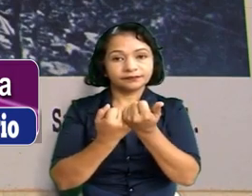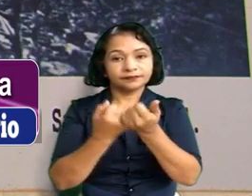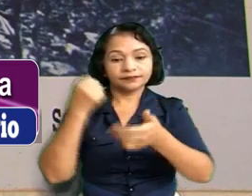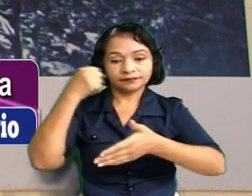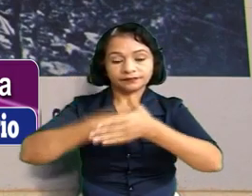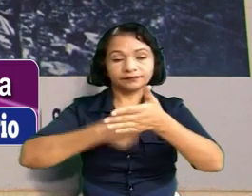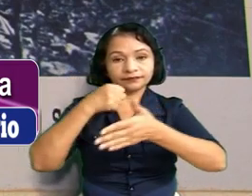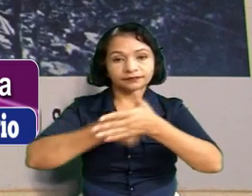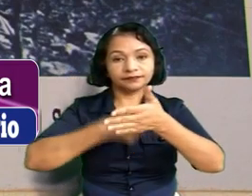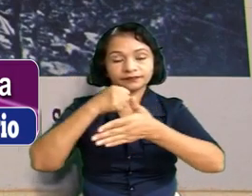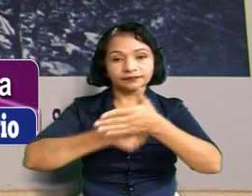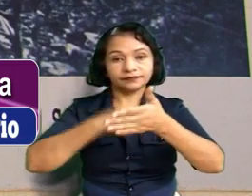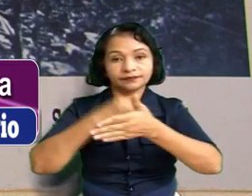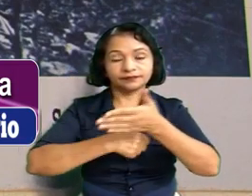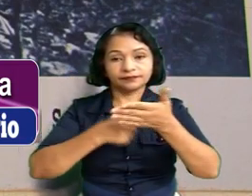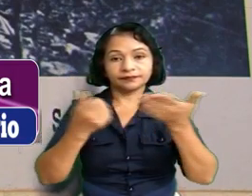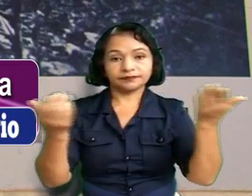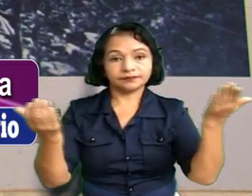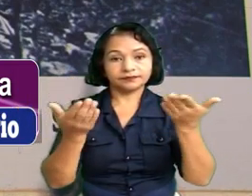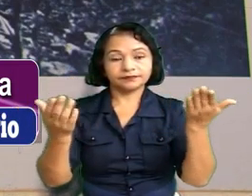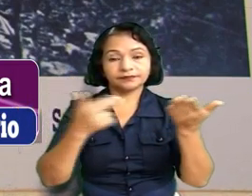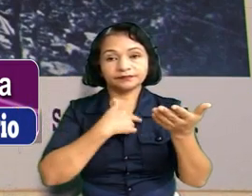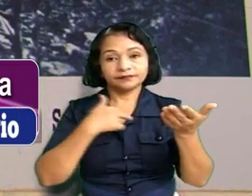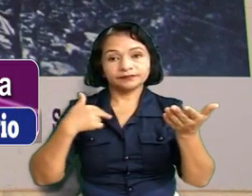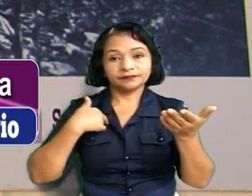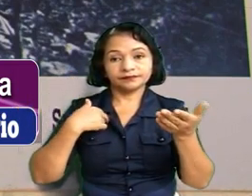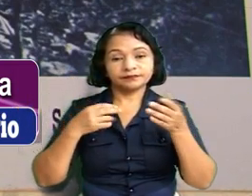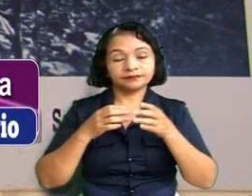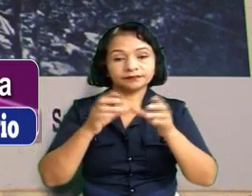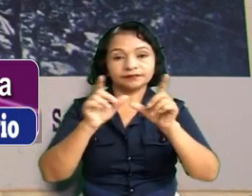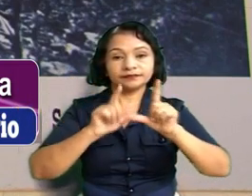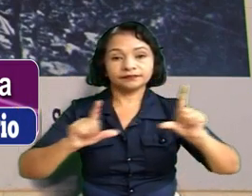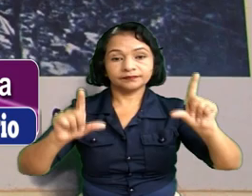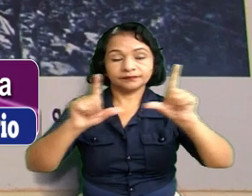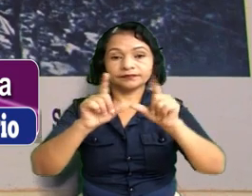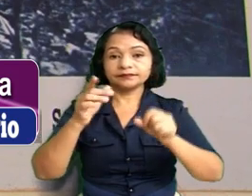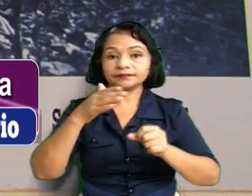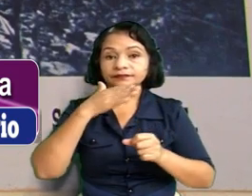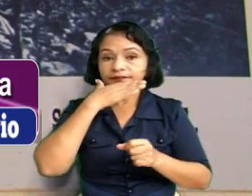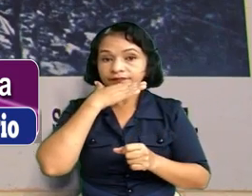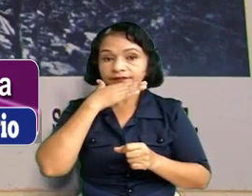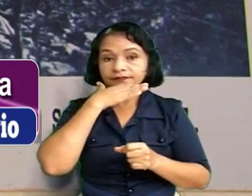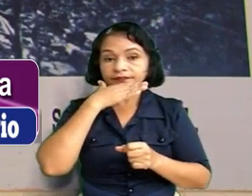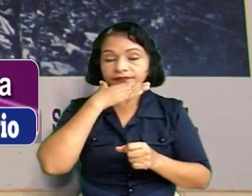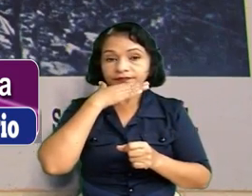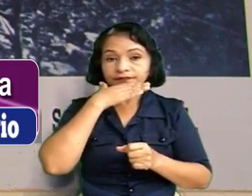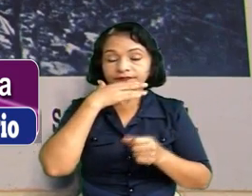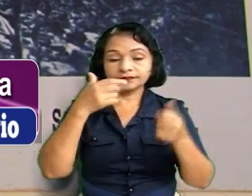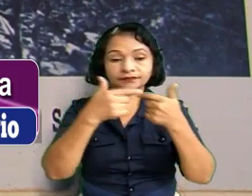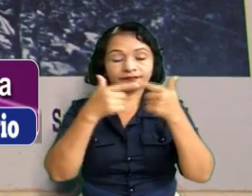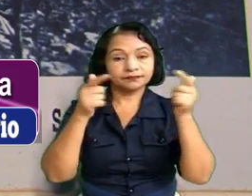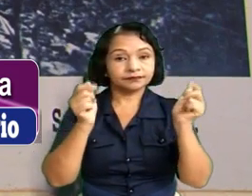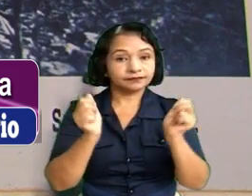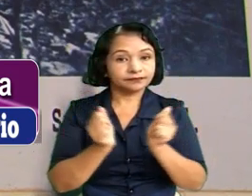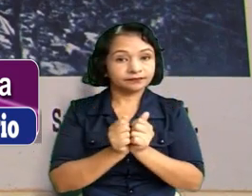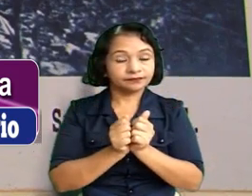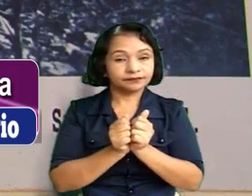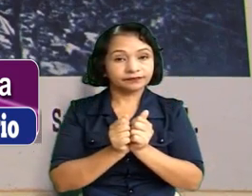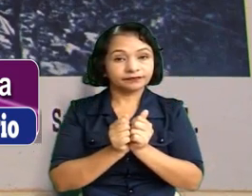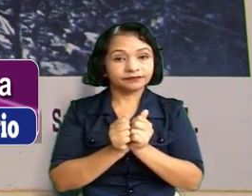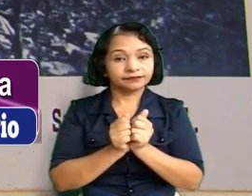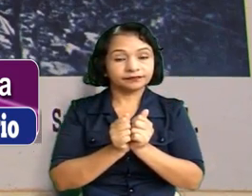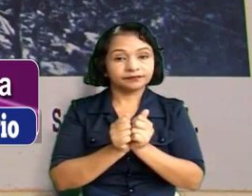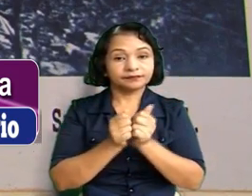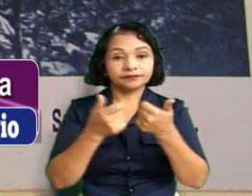esfuerzos individuales dispersos no van a sacar adelante una zona difícil. Es el grupo de campesinos,